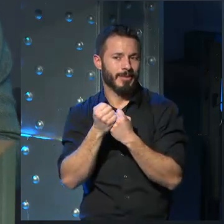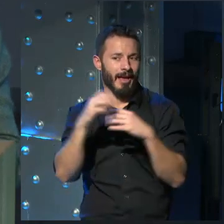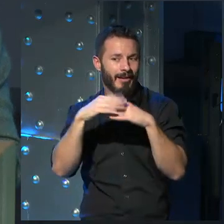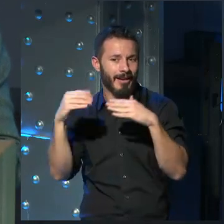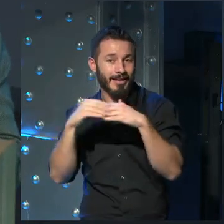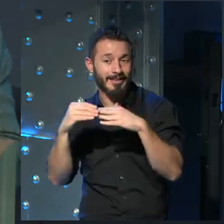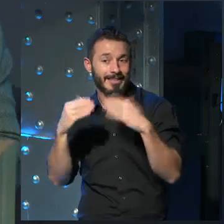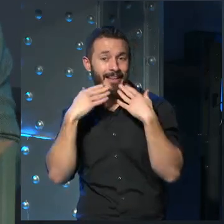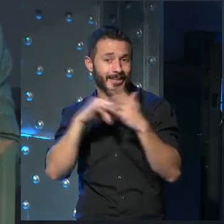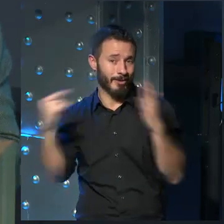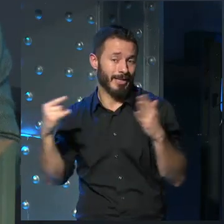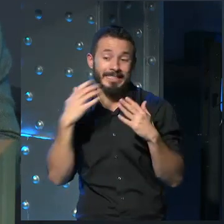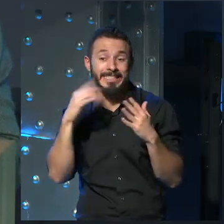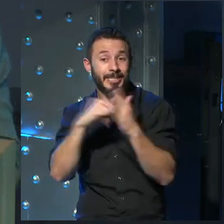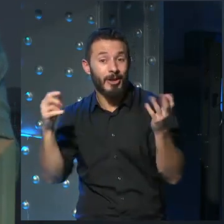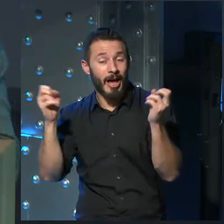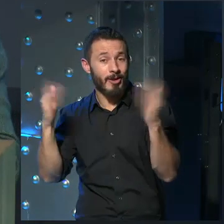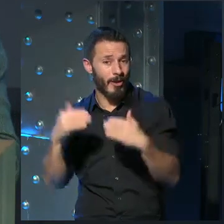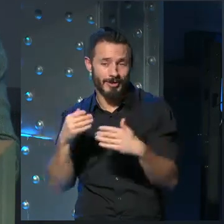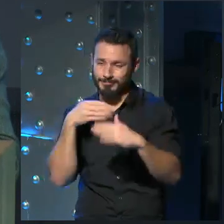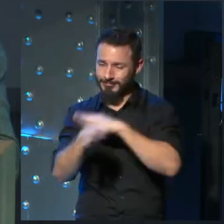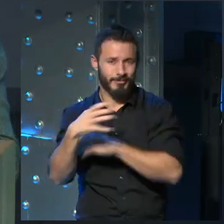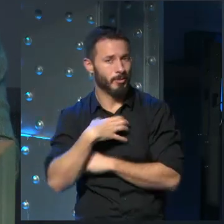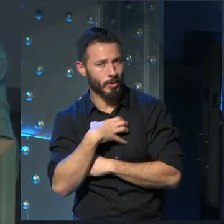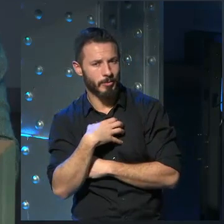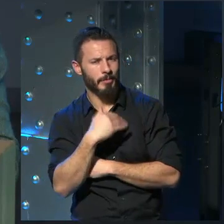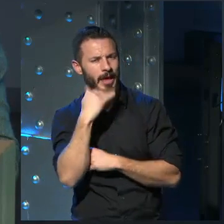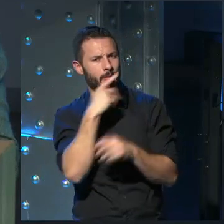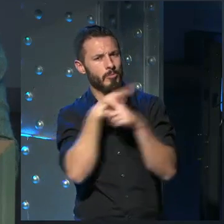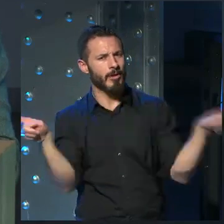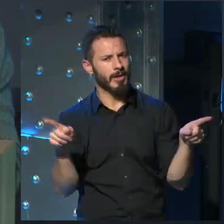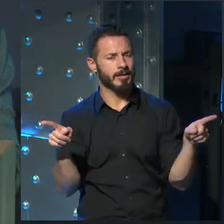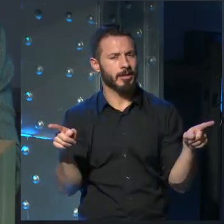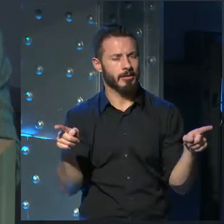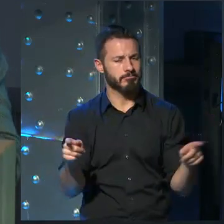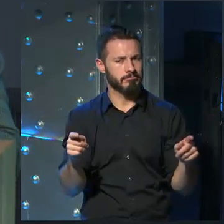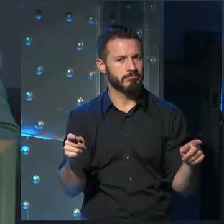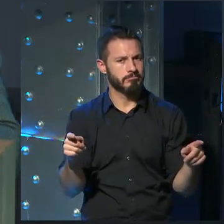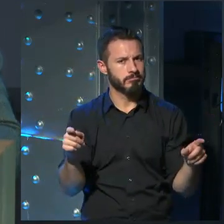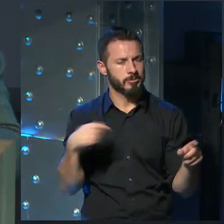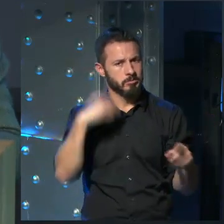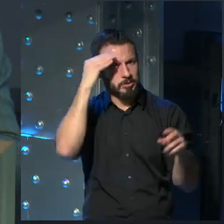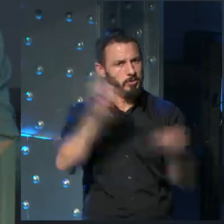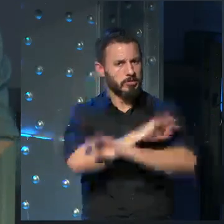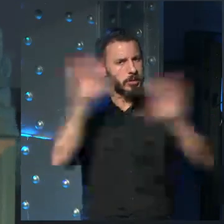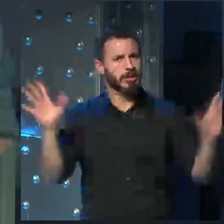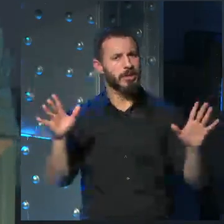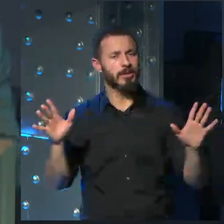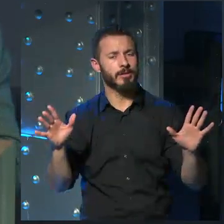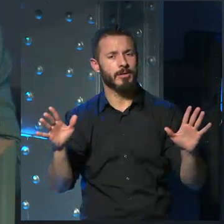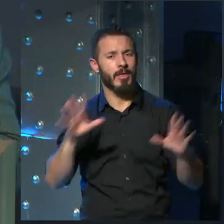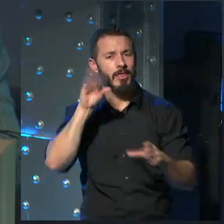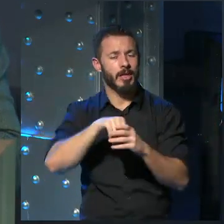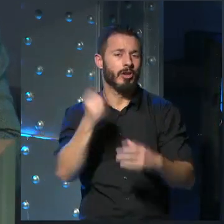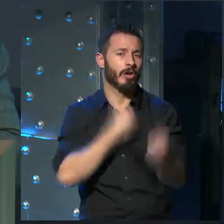no accederían. Pero el elemento diferencial que me parece más claro de esta nueva economía digital es